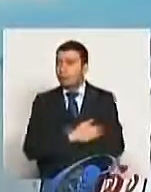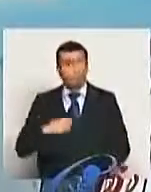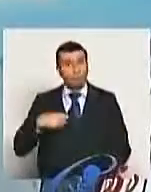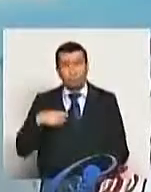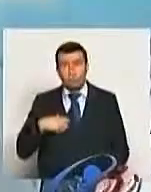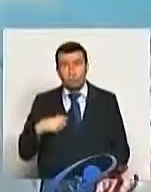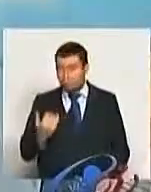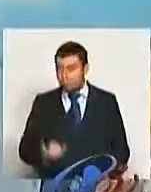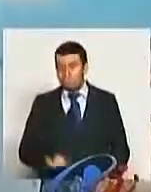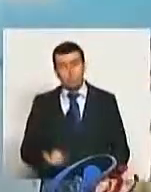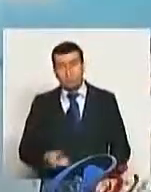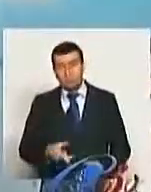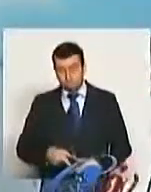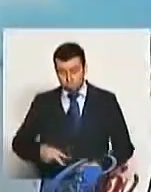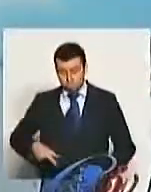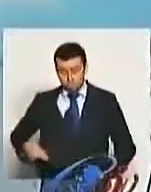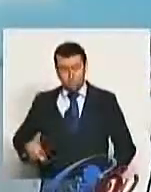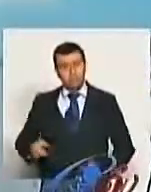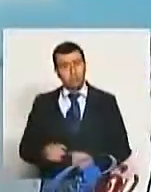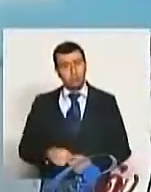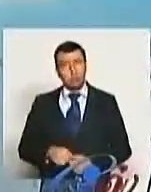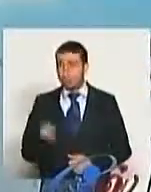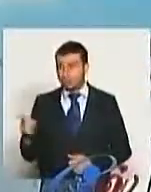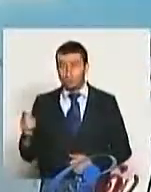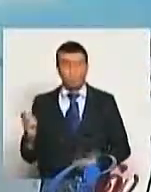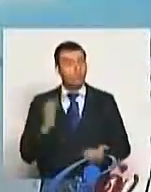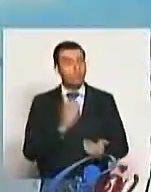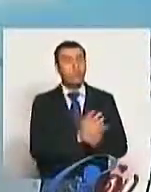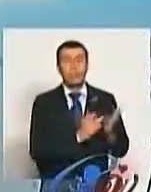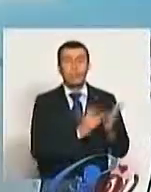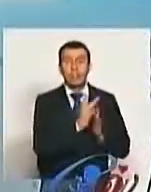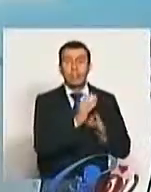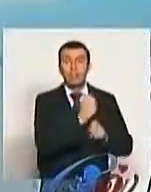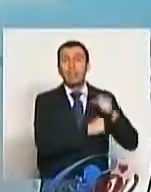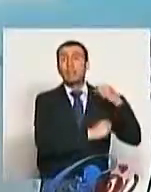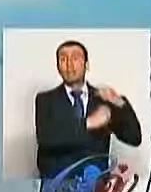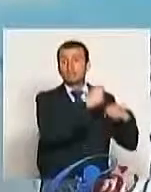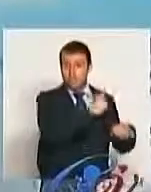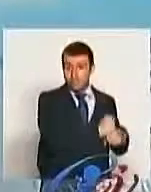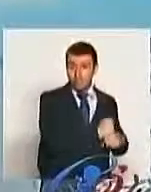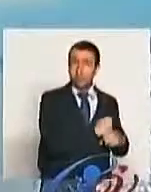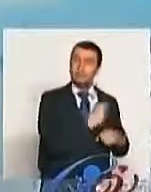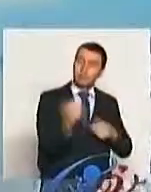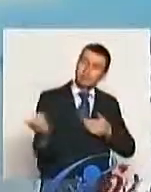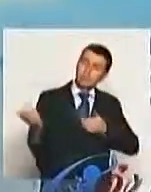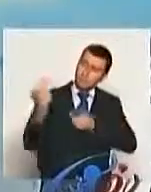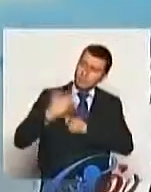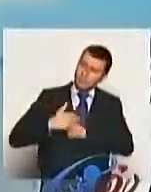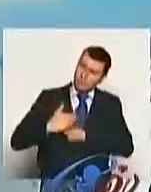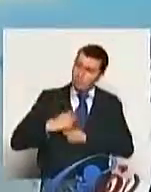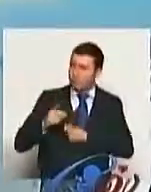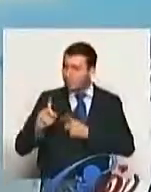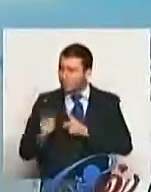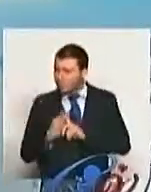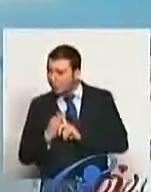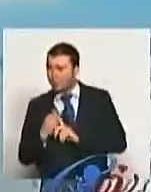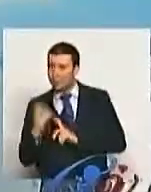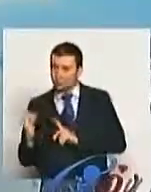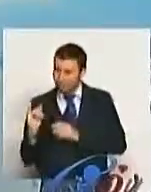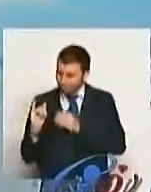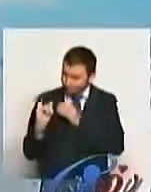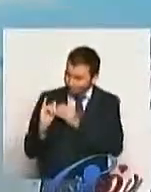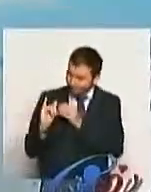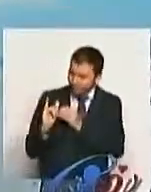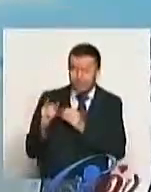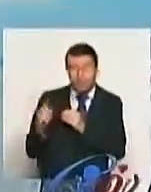Y lo preocupante es que en abril del 2013 había consultado con nosotros, le habíamos encontrado un quiste. Ese quiste era